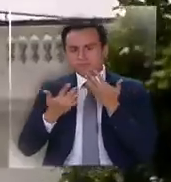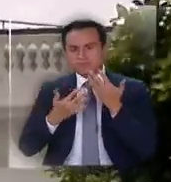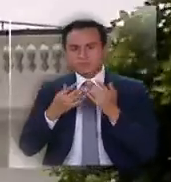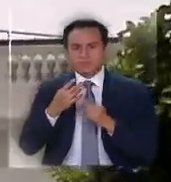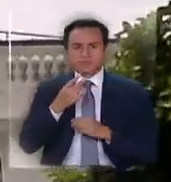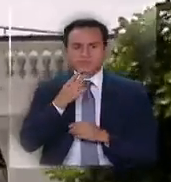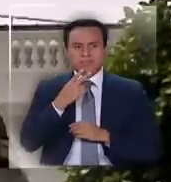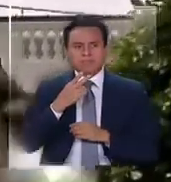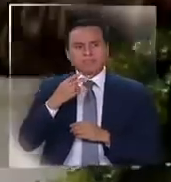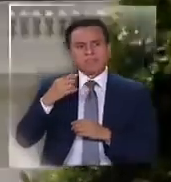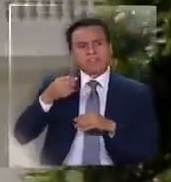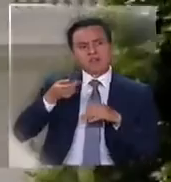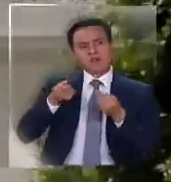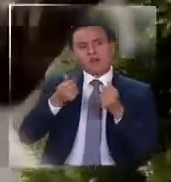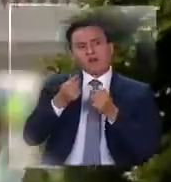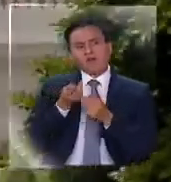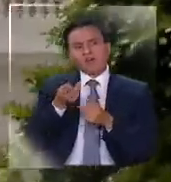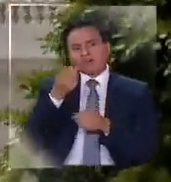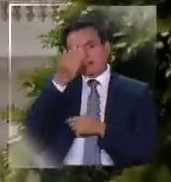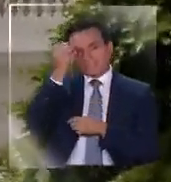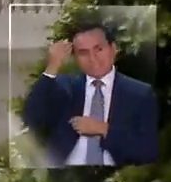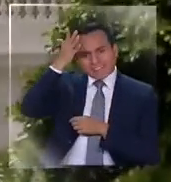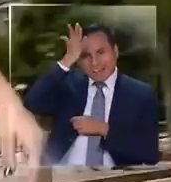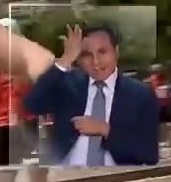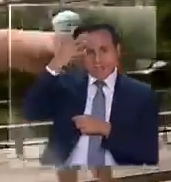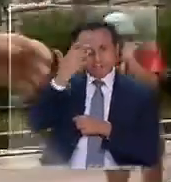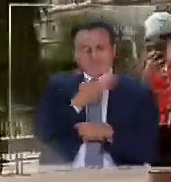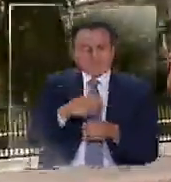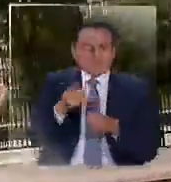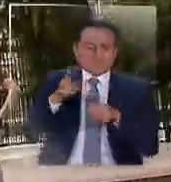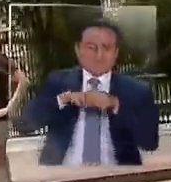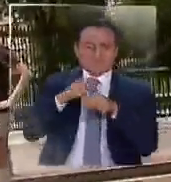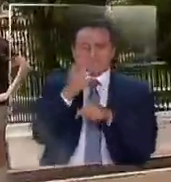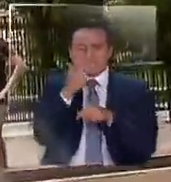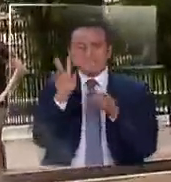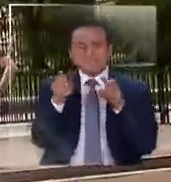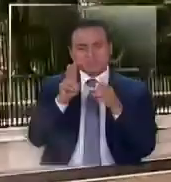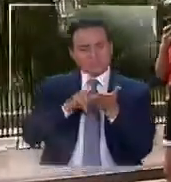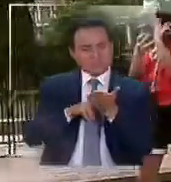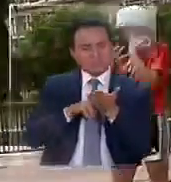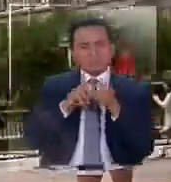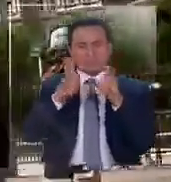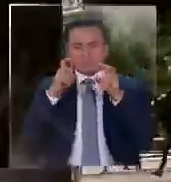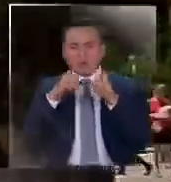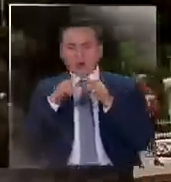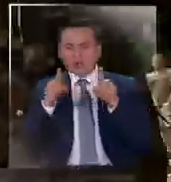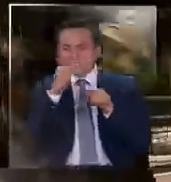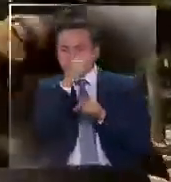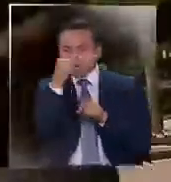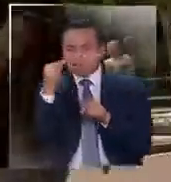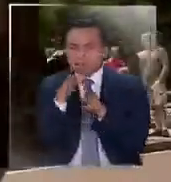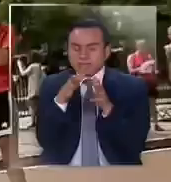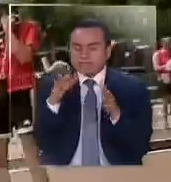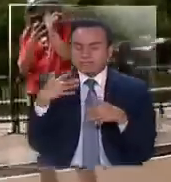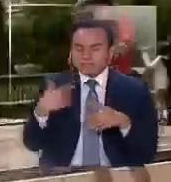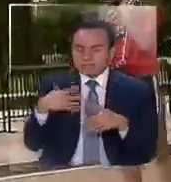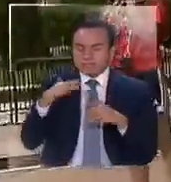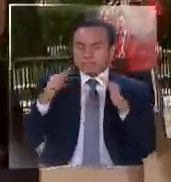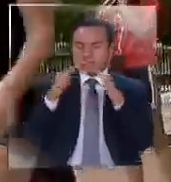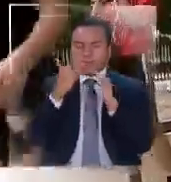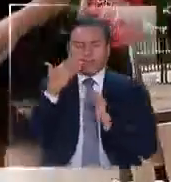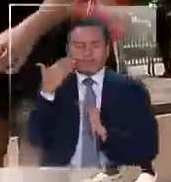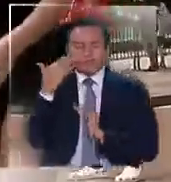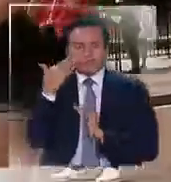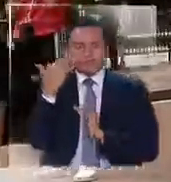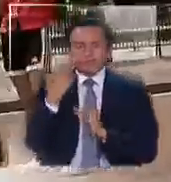El relajo del doble del presidente Trump seguro contrasta con las preocupaciones del verdadero, quien cierra otra de sus semanas más intensas en la Casa